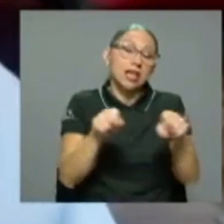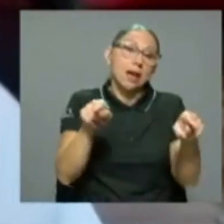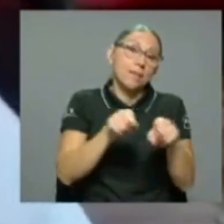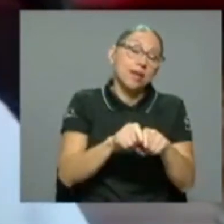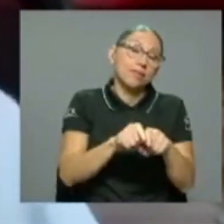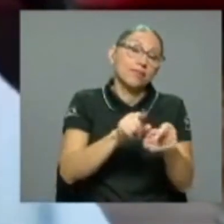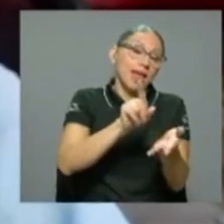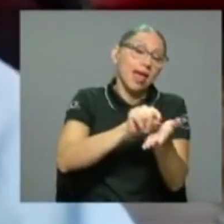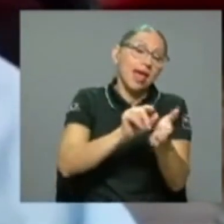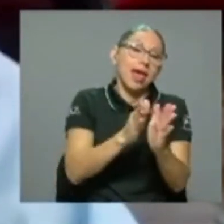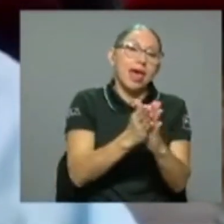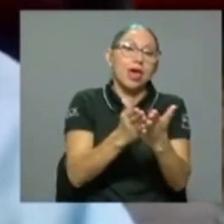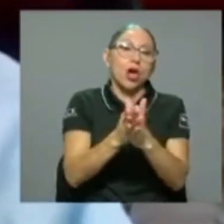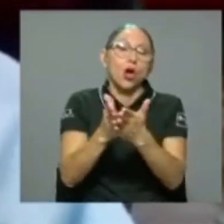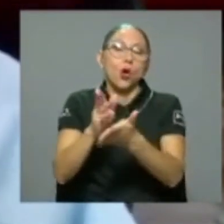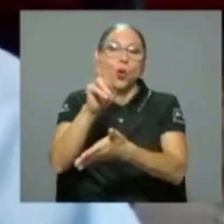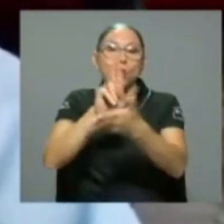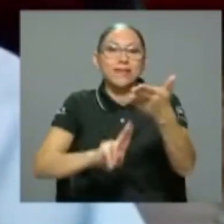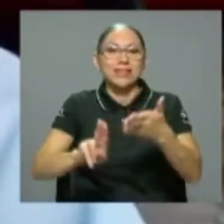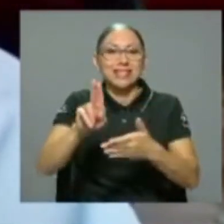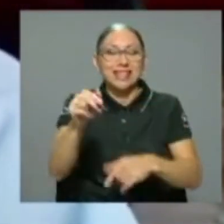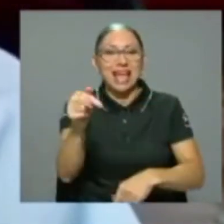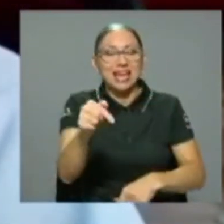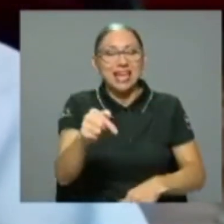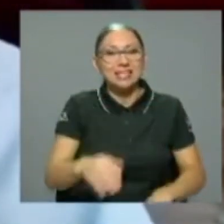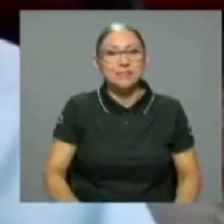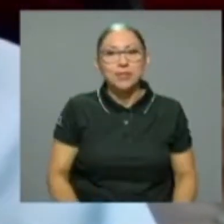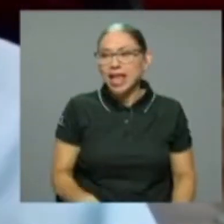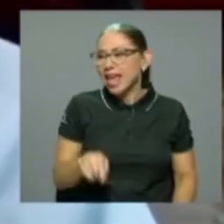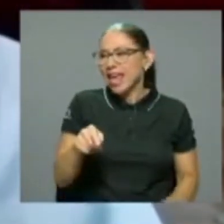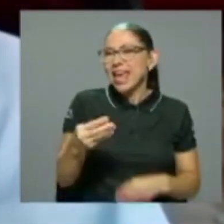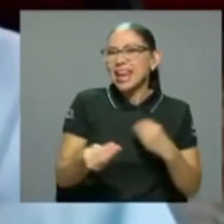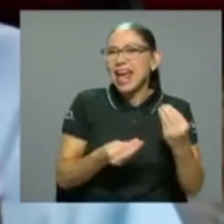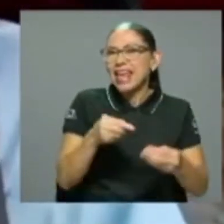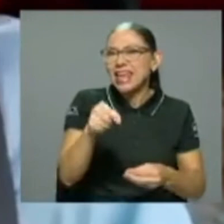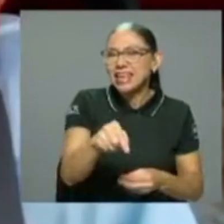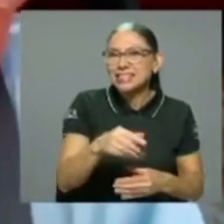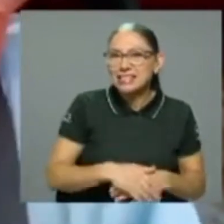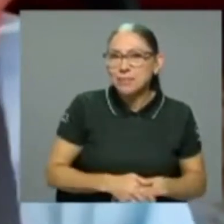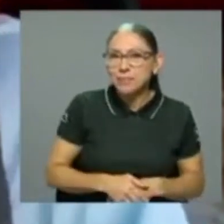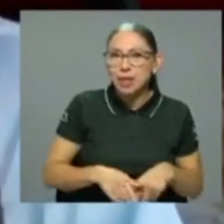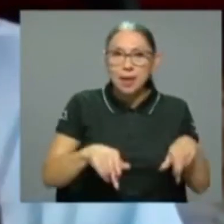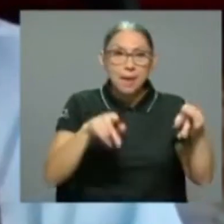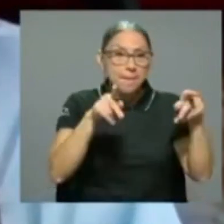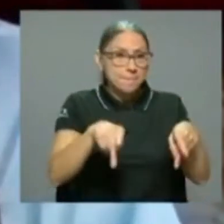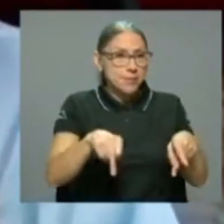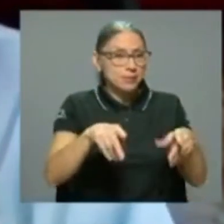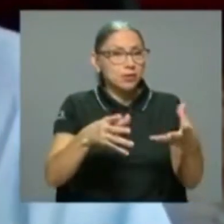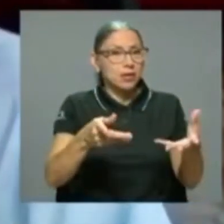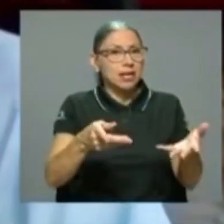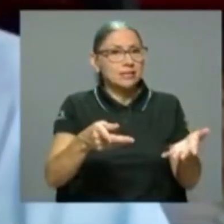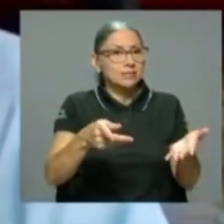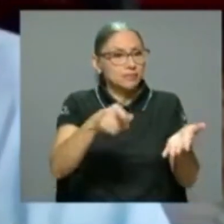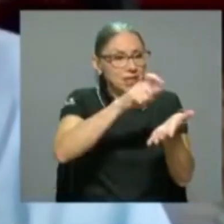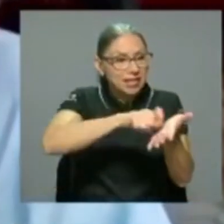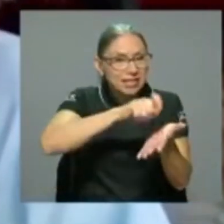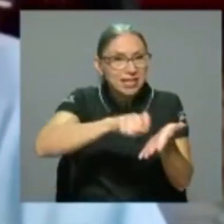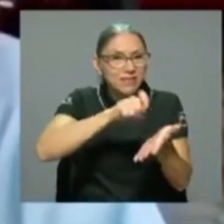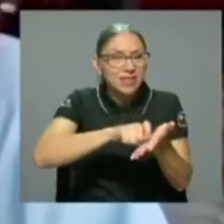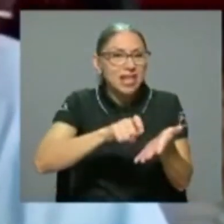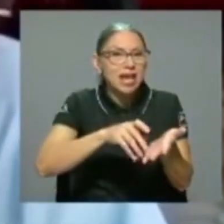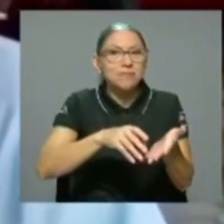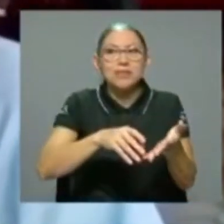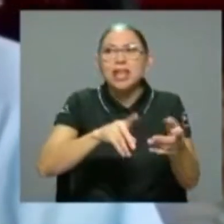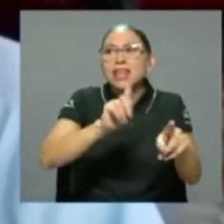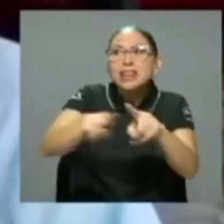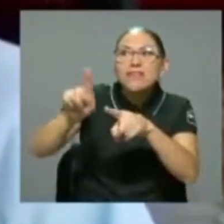universitarias era los libreros costarricenses no tenían mucha avidez por exhibir libros de autores